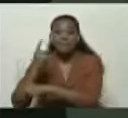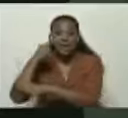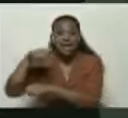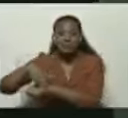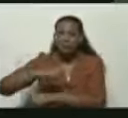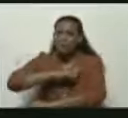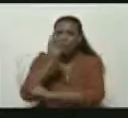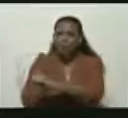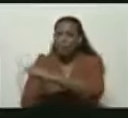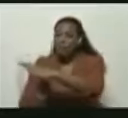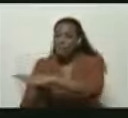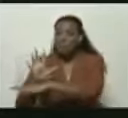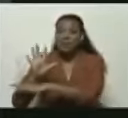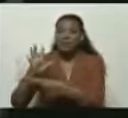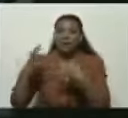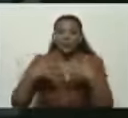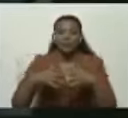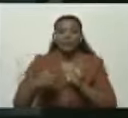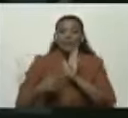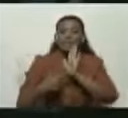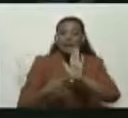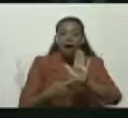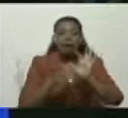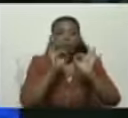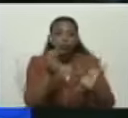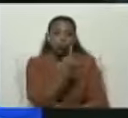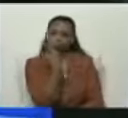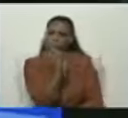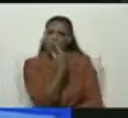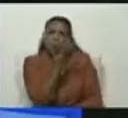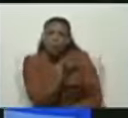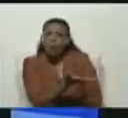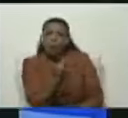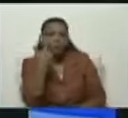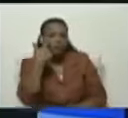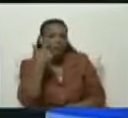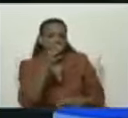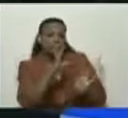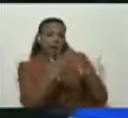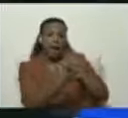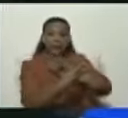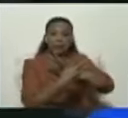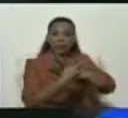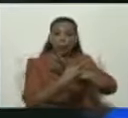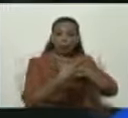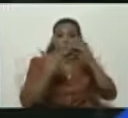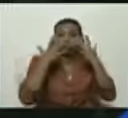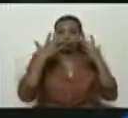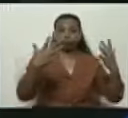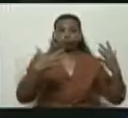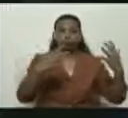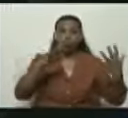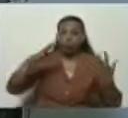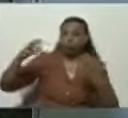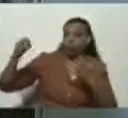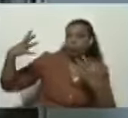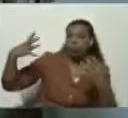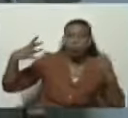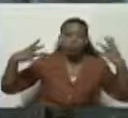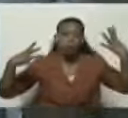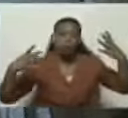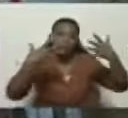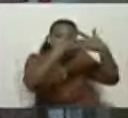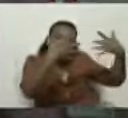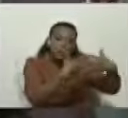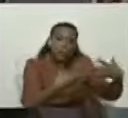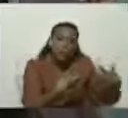esta posibilidad de acercarnos no solamente a través de la tecnología, sino también por medio de su literatura,